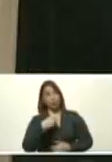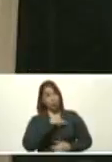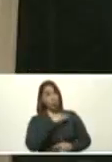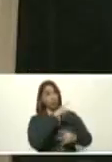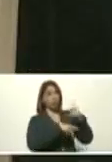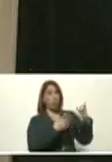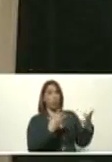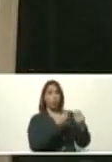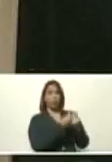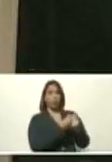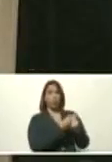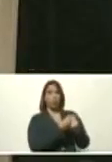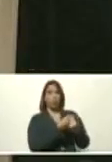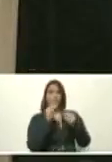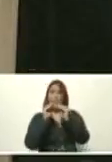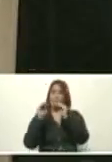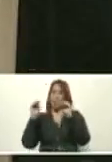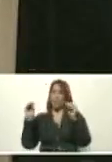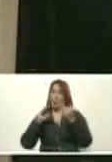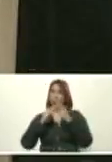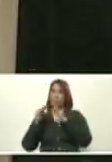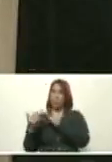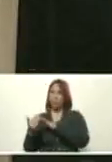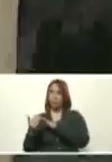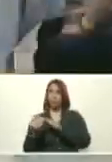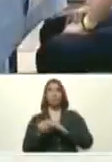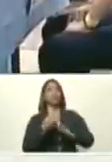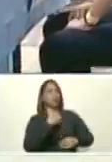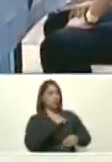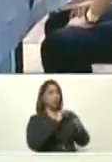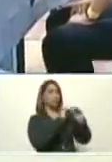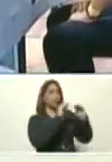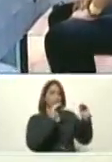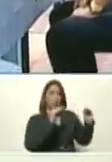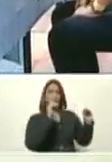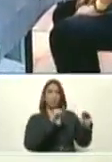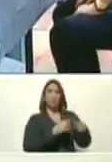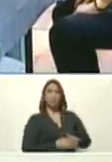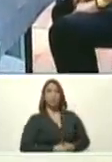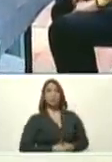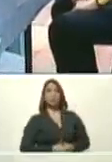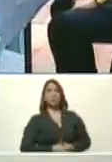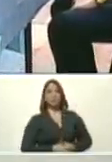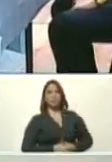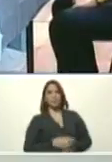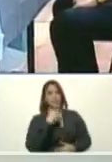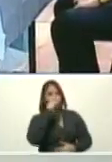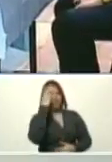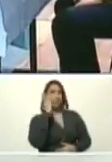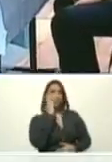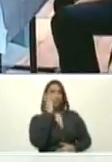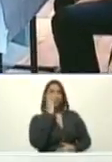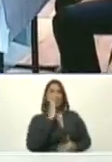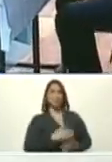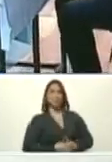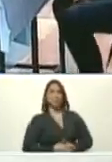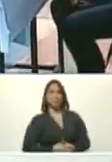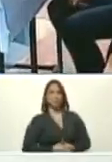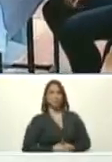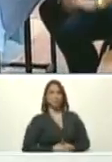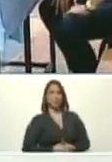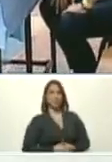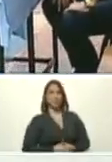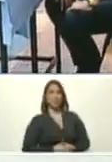conjuntamente con cada... ¿Y le avisan a la comunidad? Le avisamos, le notificamos inclusive a sus padres y representantes. Y